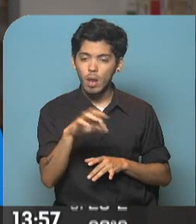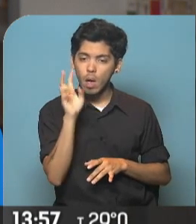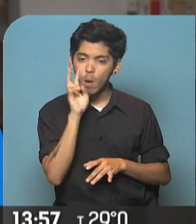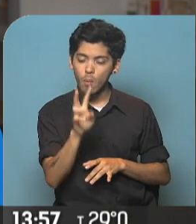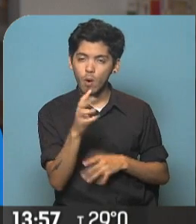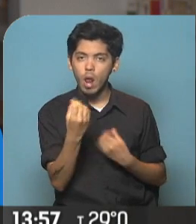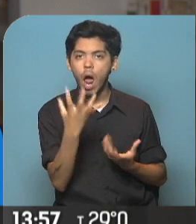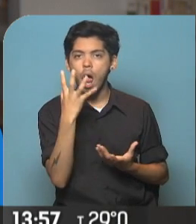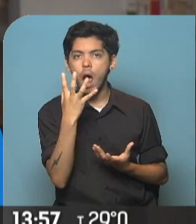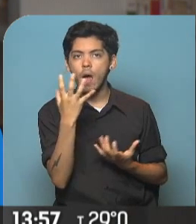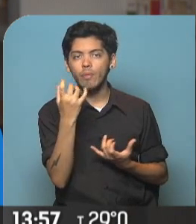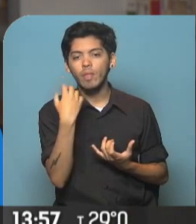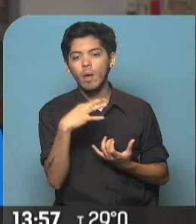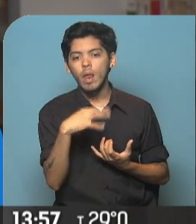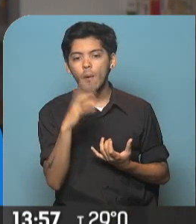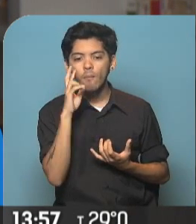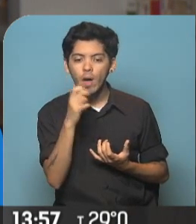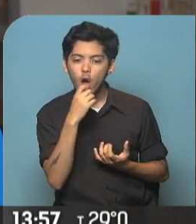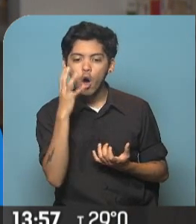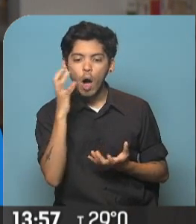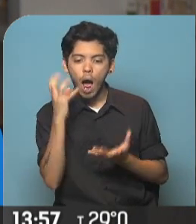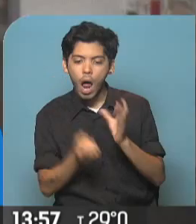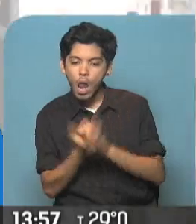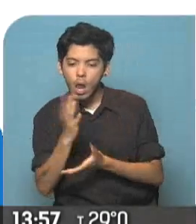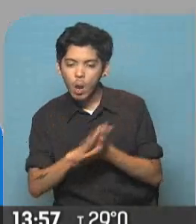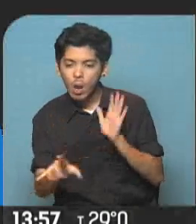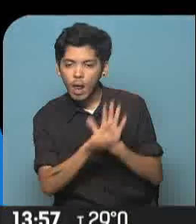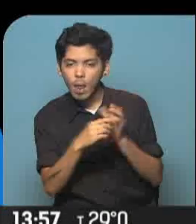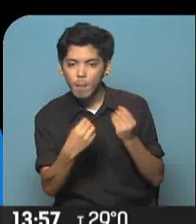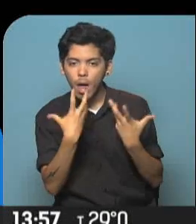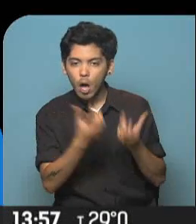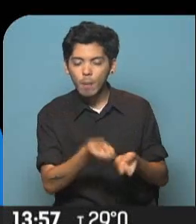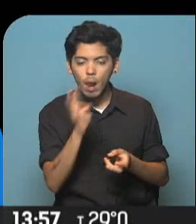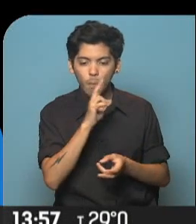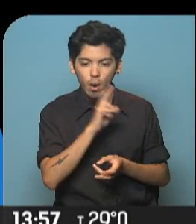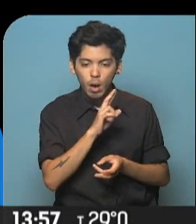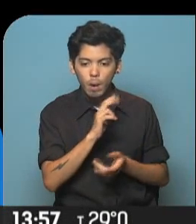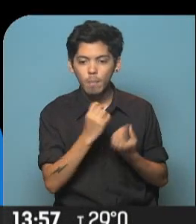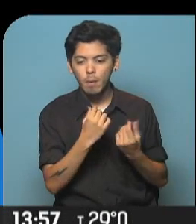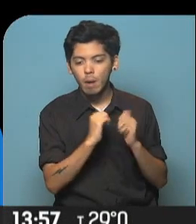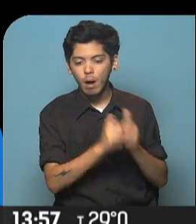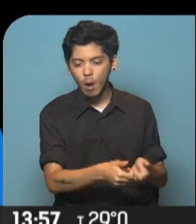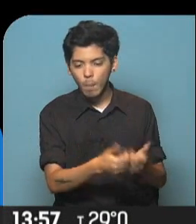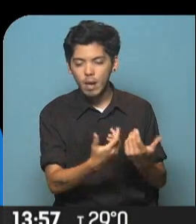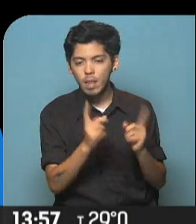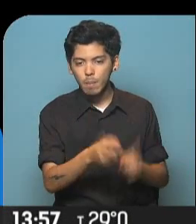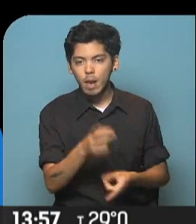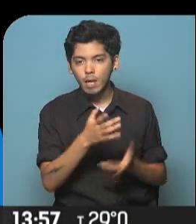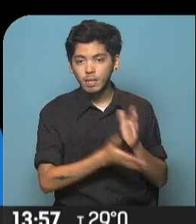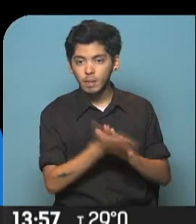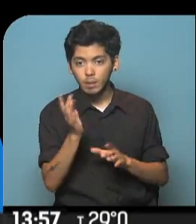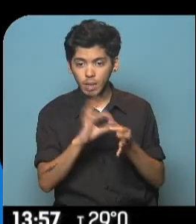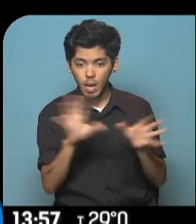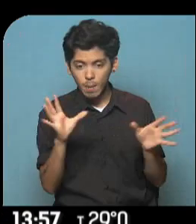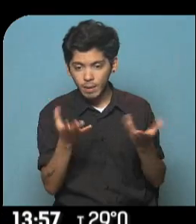a esas mujeres. Y también para acompañar a aquellas que van saliendo en libertad, ya no sea por el arresto domiciliario, sino también durante la